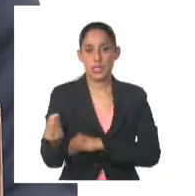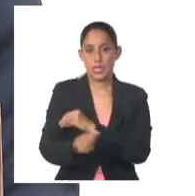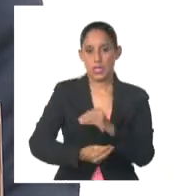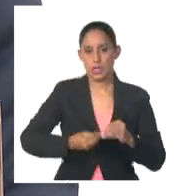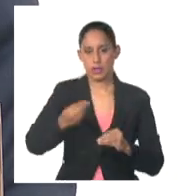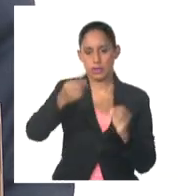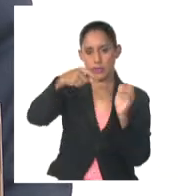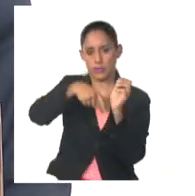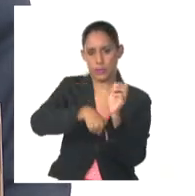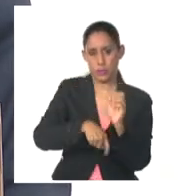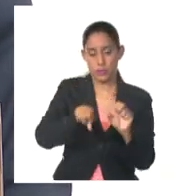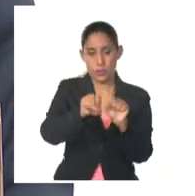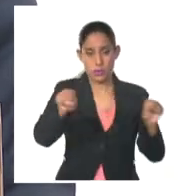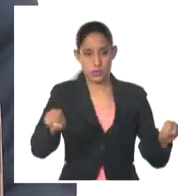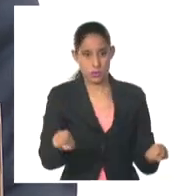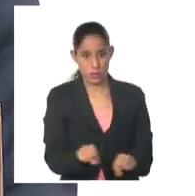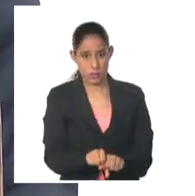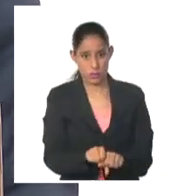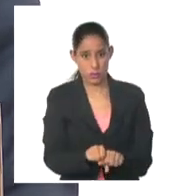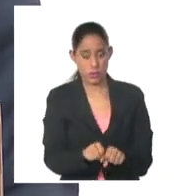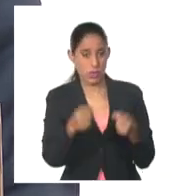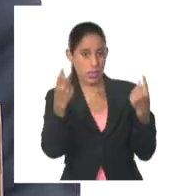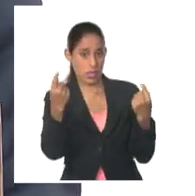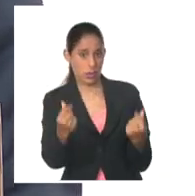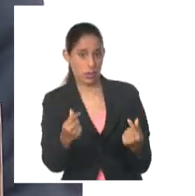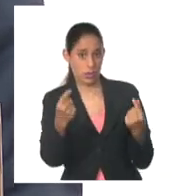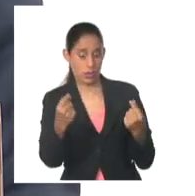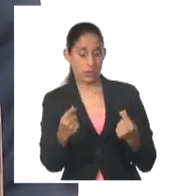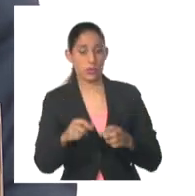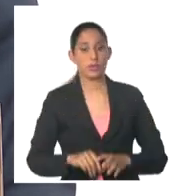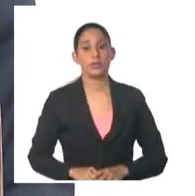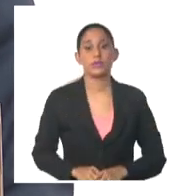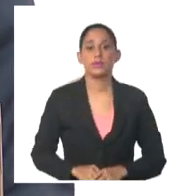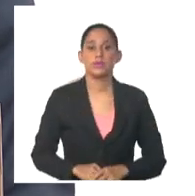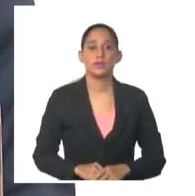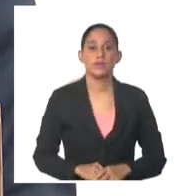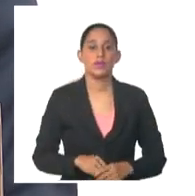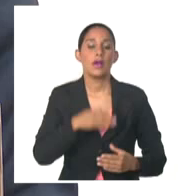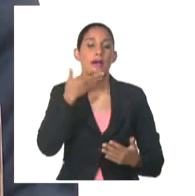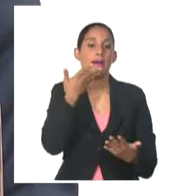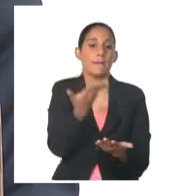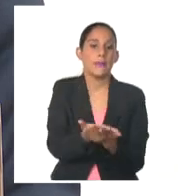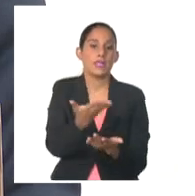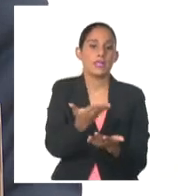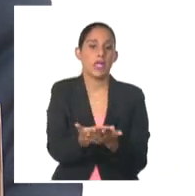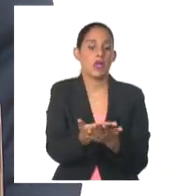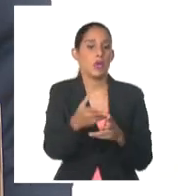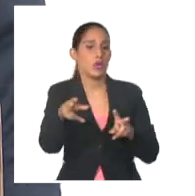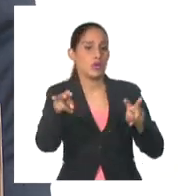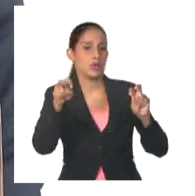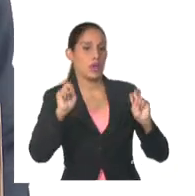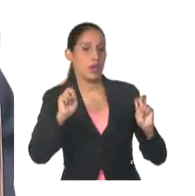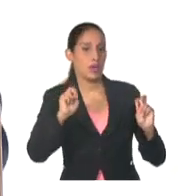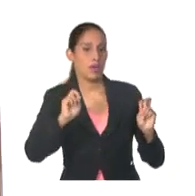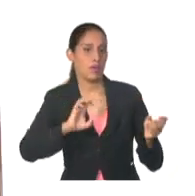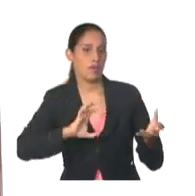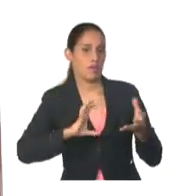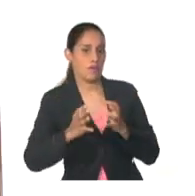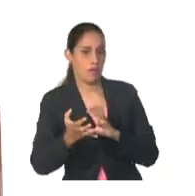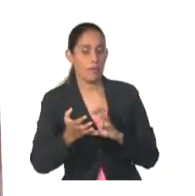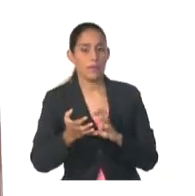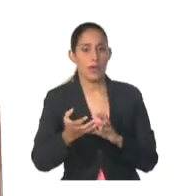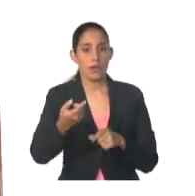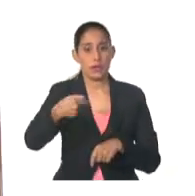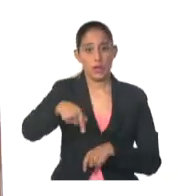profunda del sistema económico ha planteado nuevos y mayores requisitos para